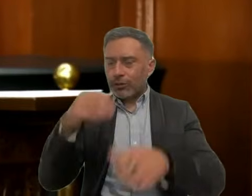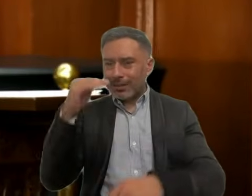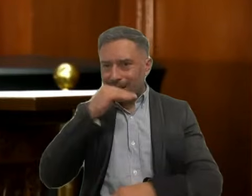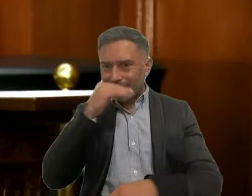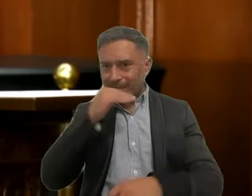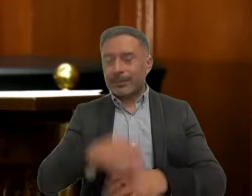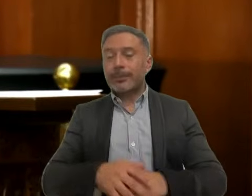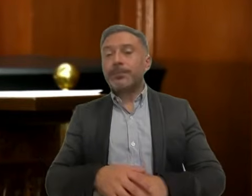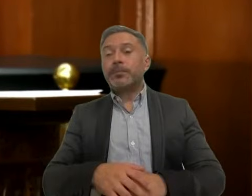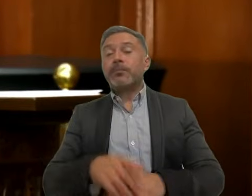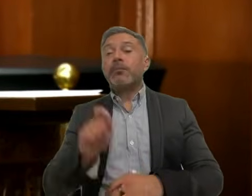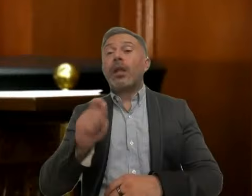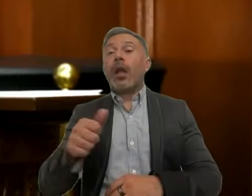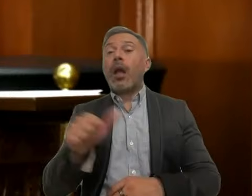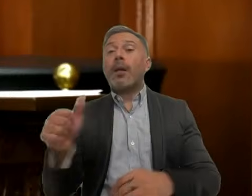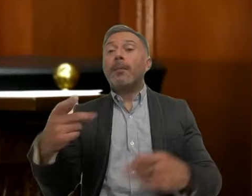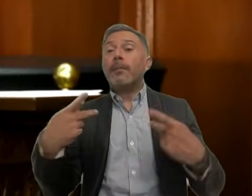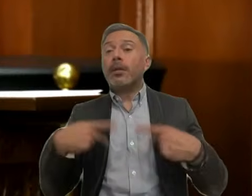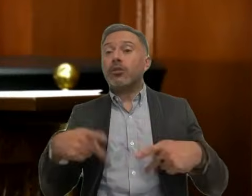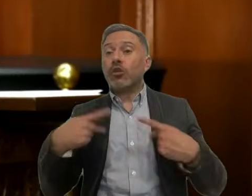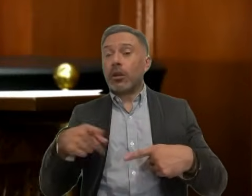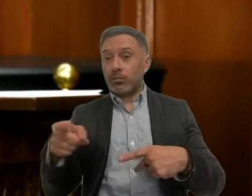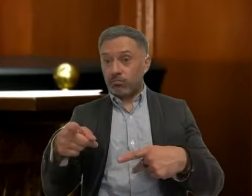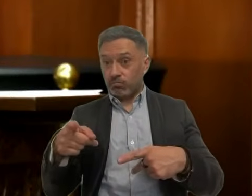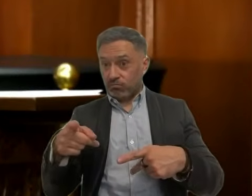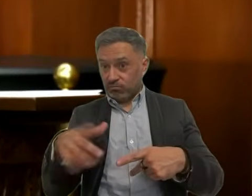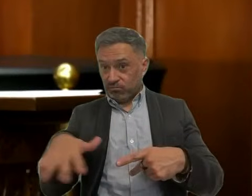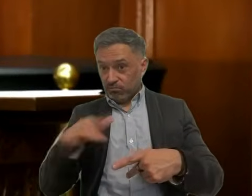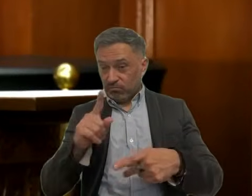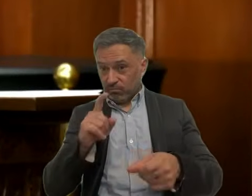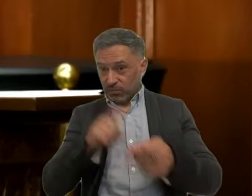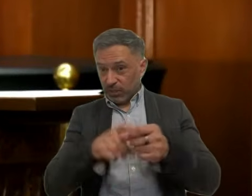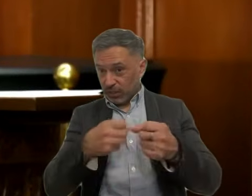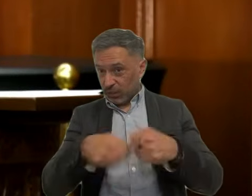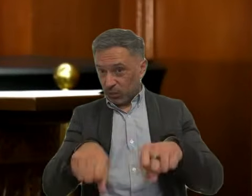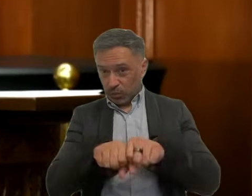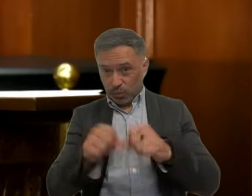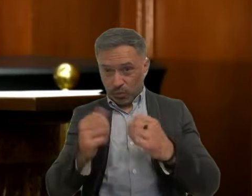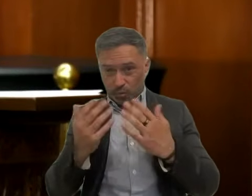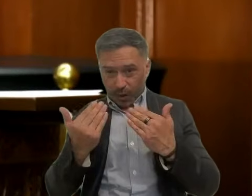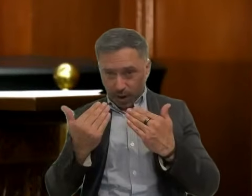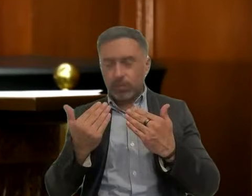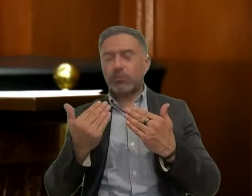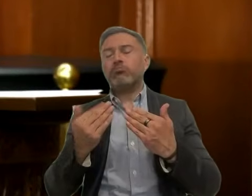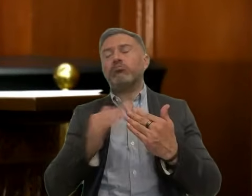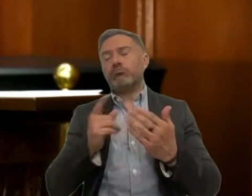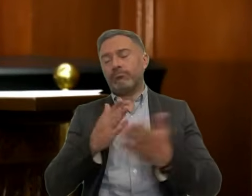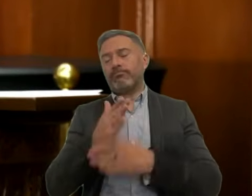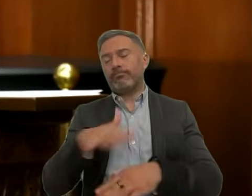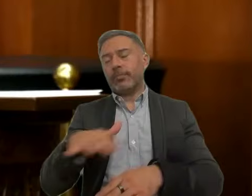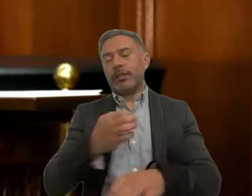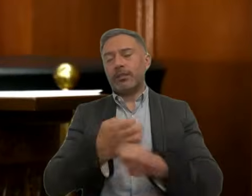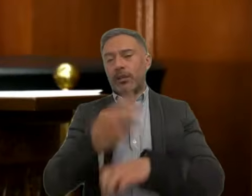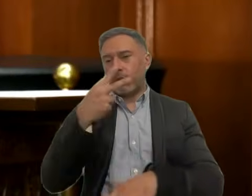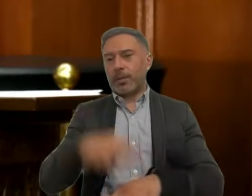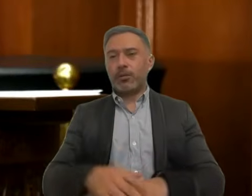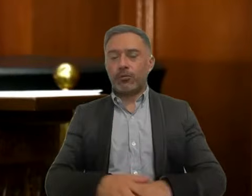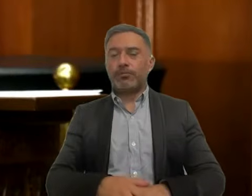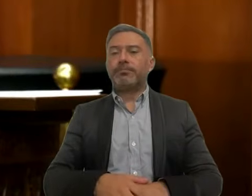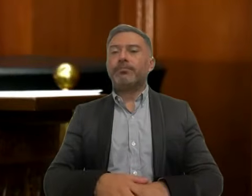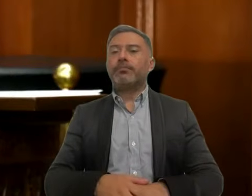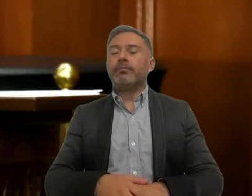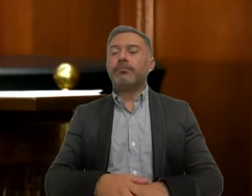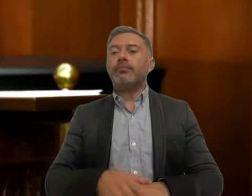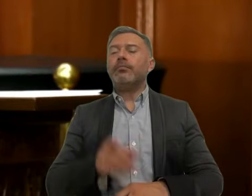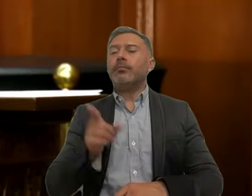asociados a las personas sin afiliación a las instituciones de seguridad social en el Estado de México, presentado